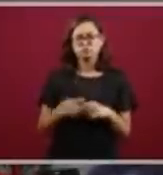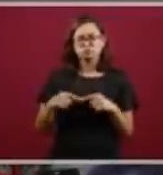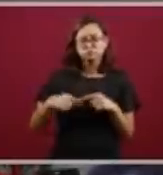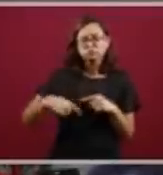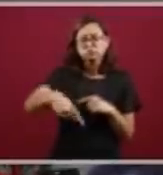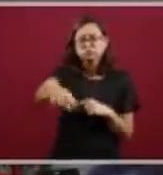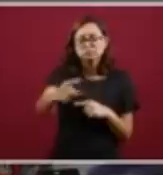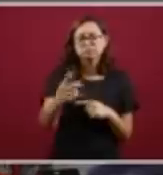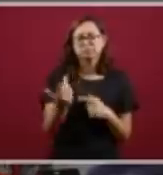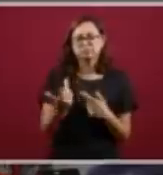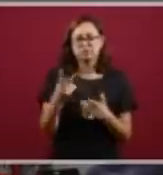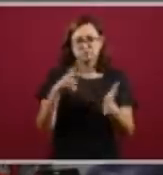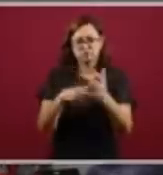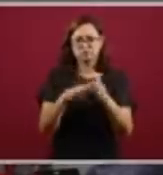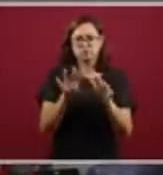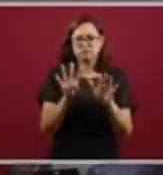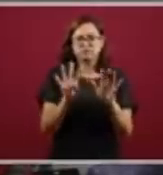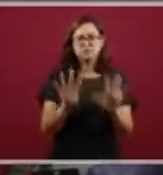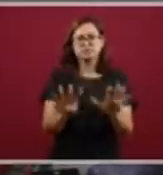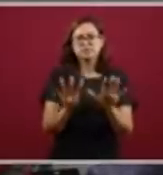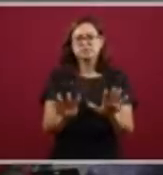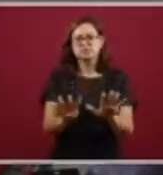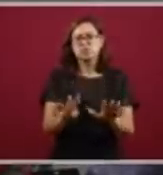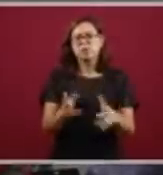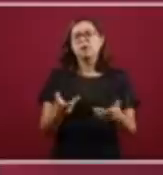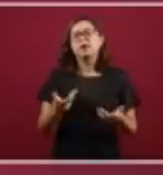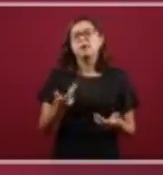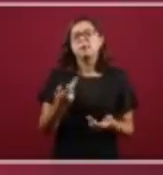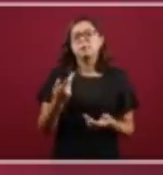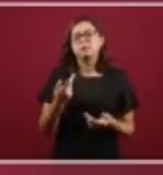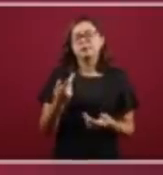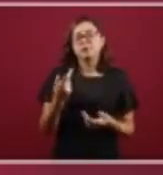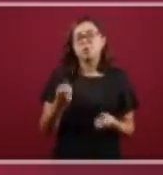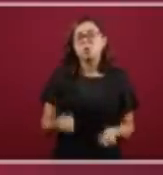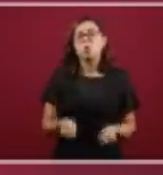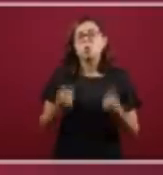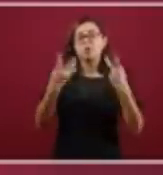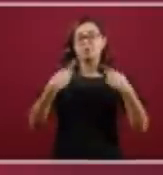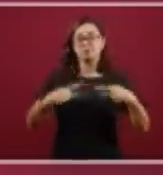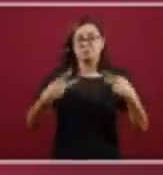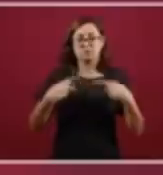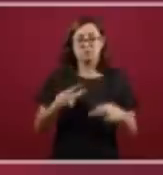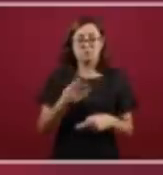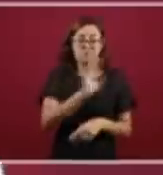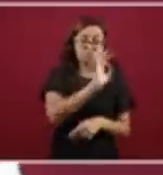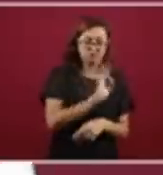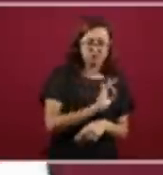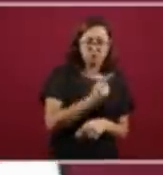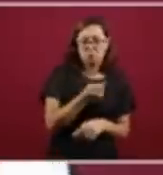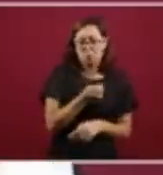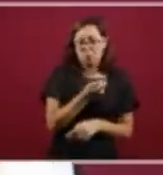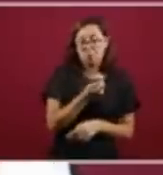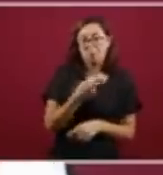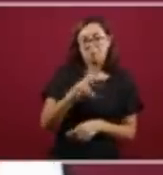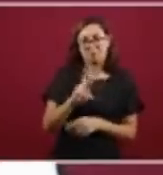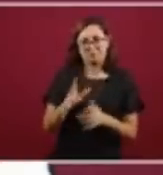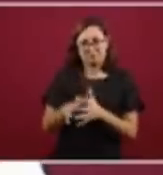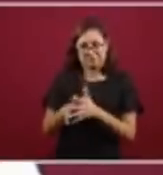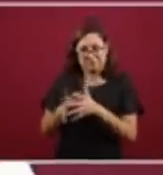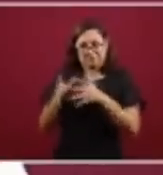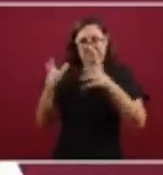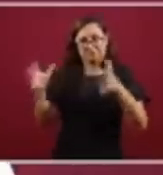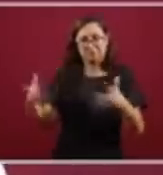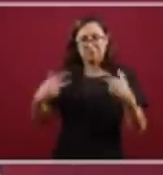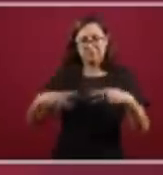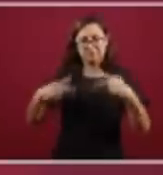importante, en por ciento se oye pequeño, pero en número de personas es un número importante, estamos trabajando en ello y